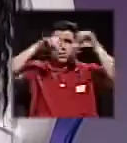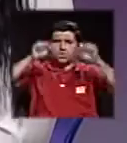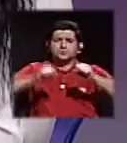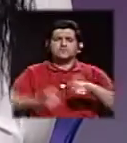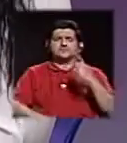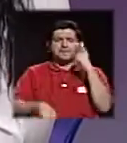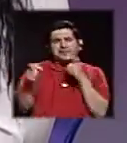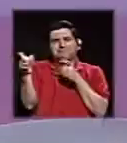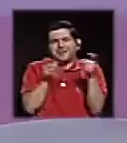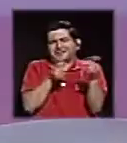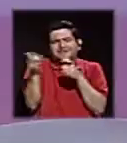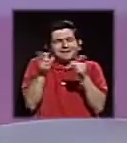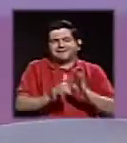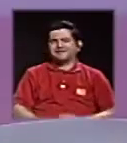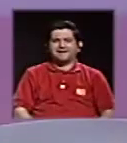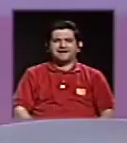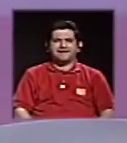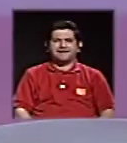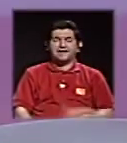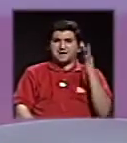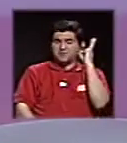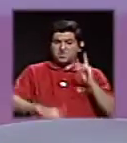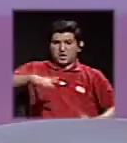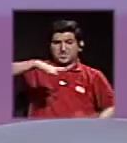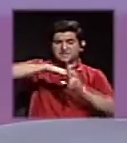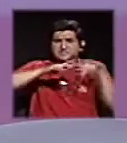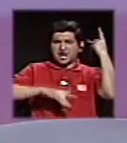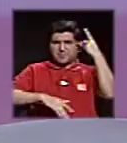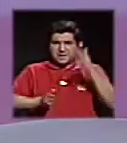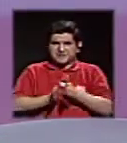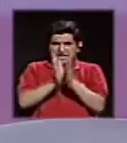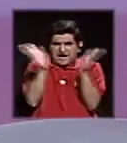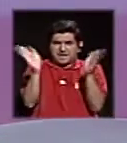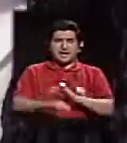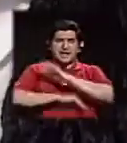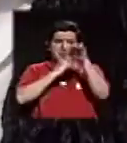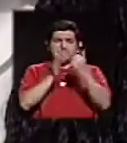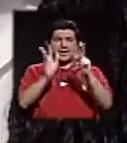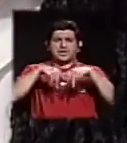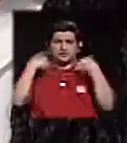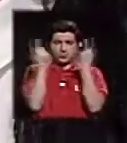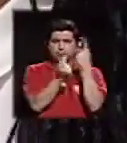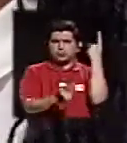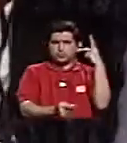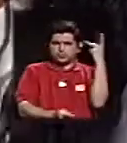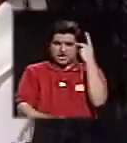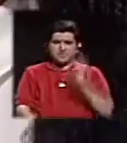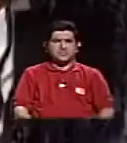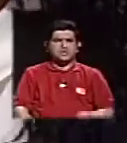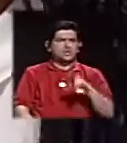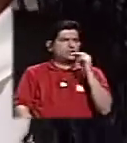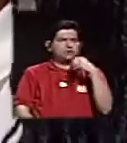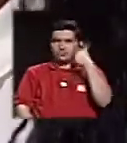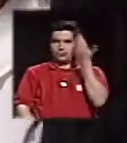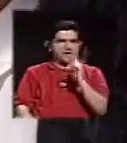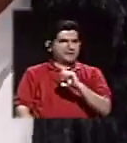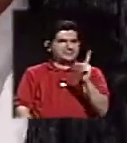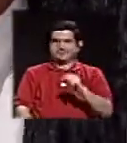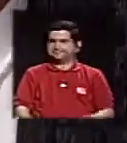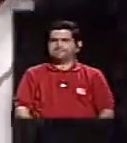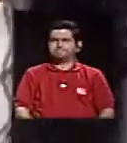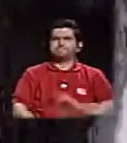patriarcal en donde la llegada de las mujeres a la política en general y esto va para todos los partidos políticos no ha sido una fácil